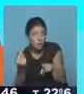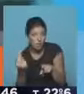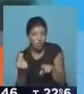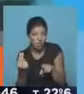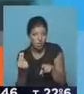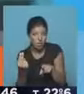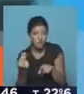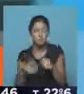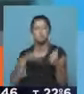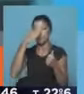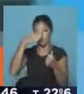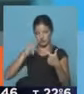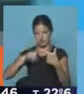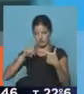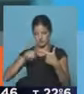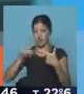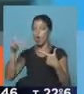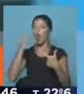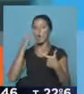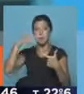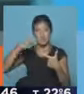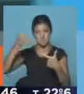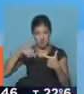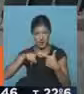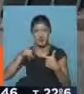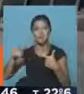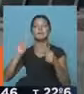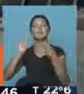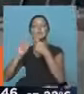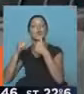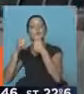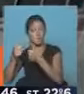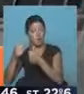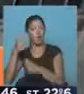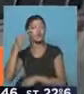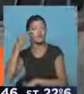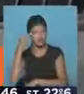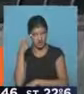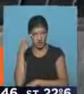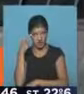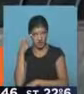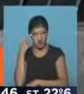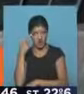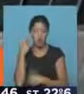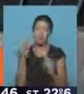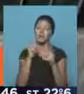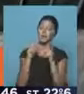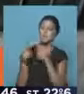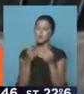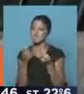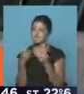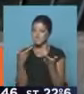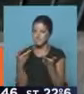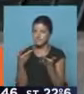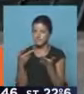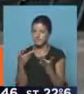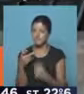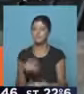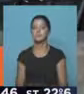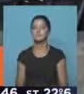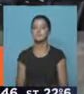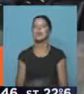Jong-un tenía muy buena relación con la cúpula china. Y ahí viene toda una especulación. La especulación es sacarse de